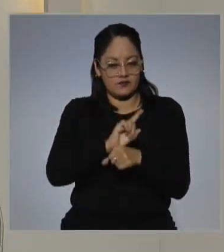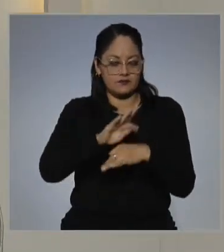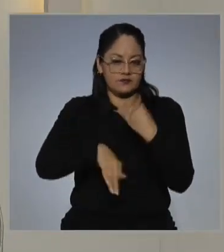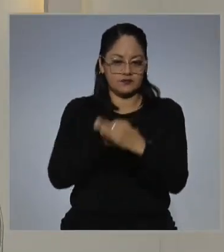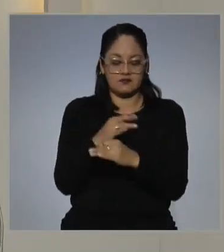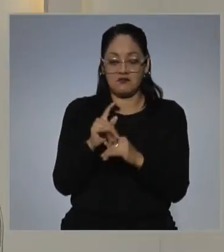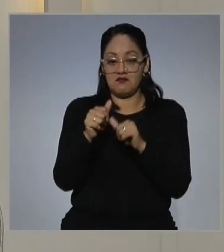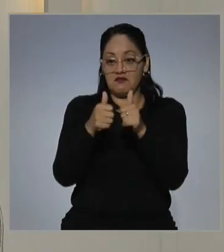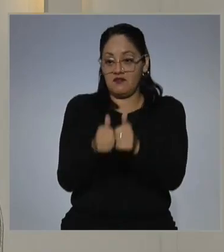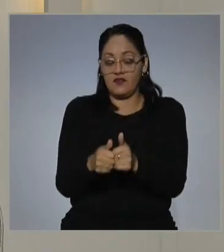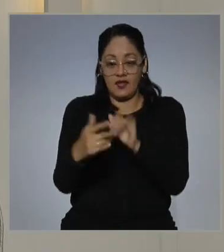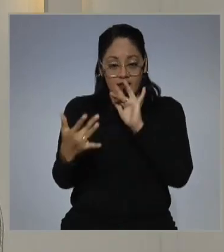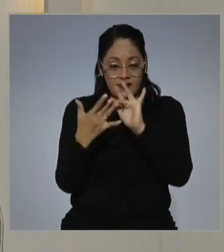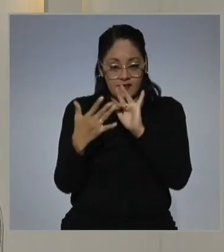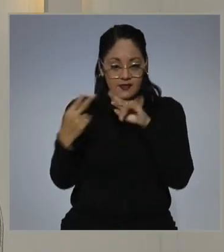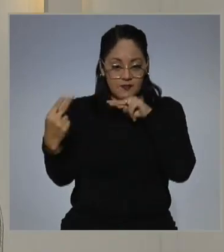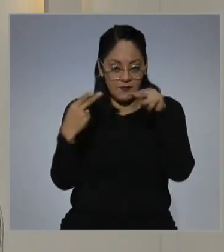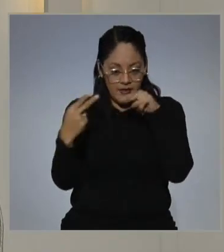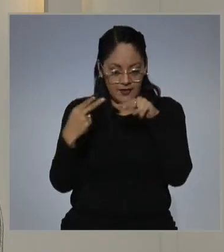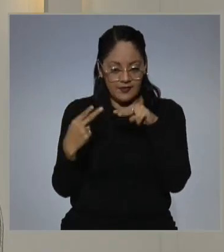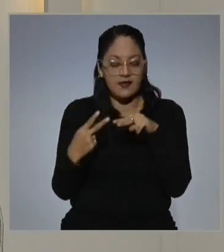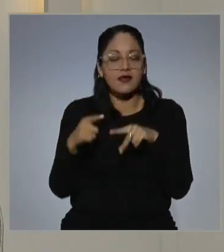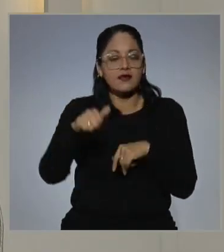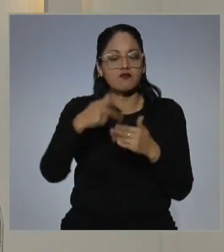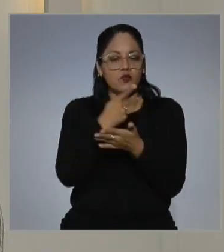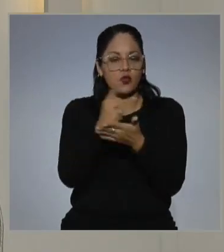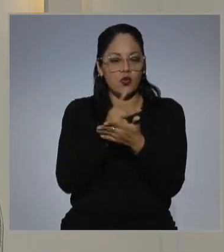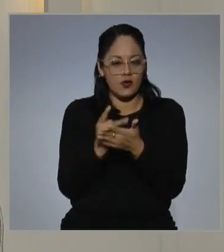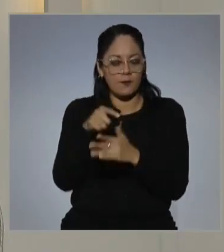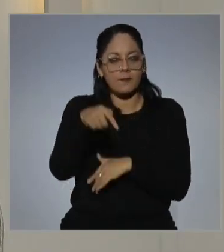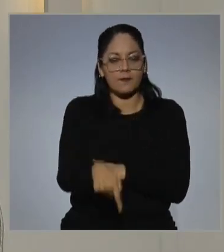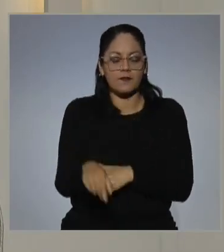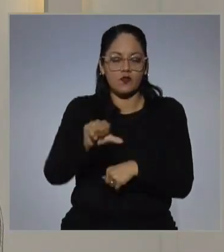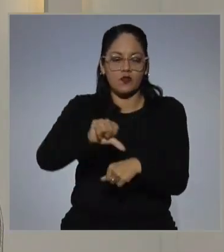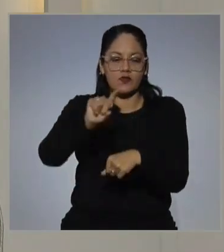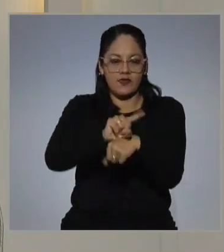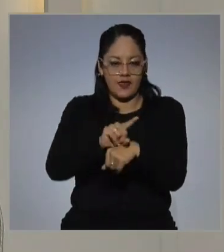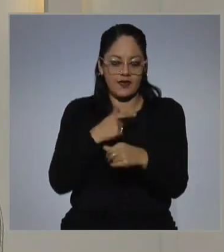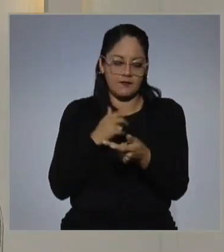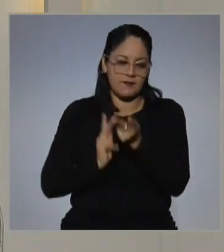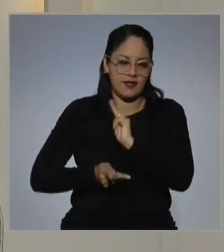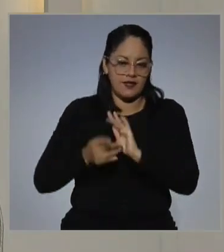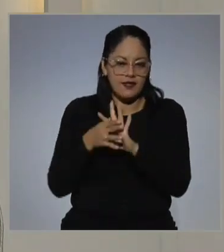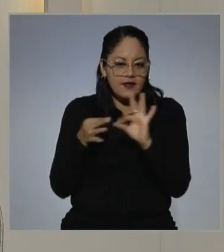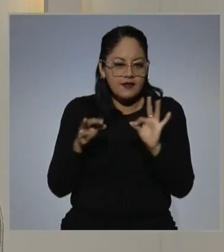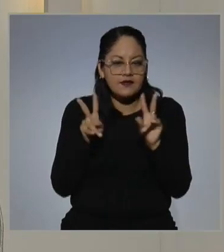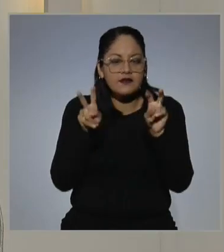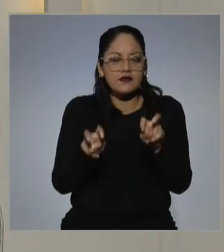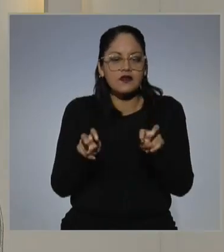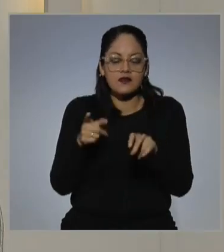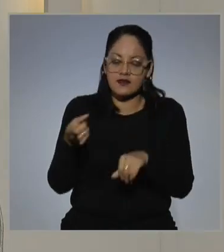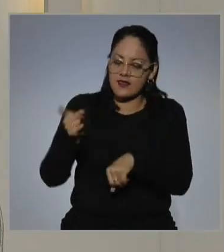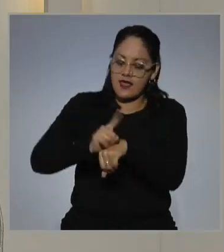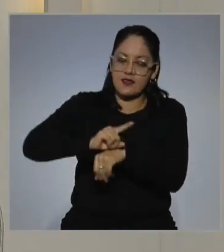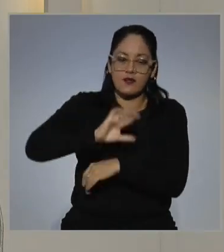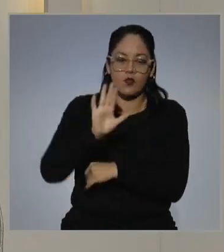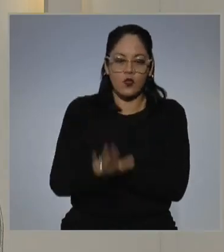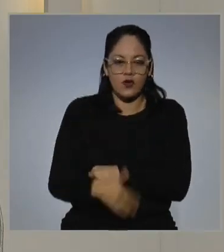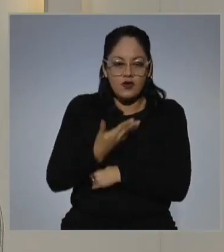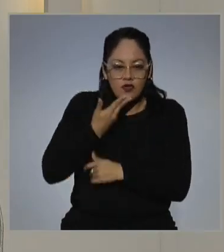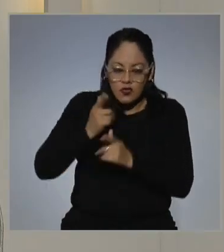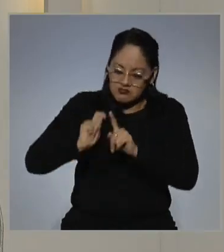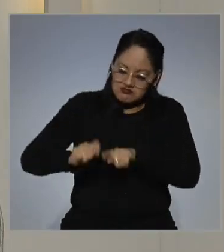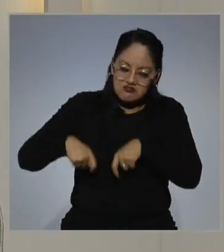que ya nos están viendo, que ya están sintonizando este programa que vamos a tener el día de hoy, que vamos a estar hablando sobre justo el Día de Muertos y esta